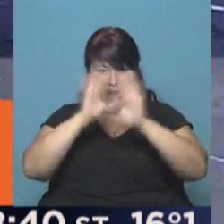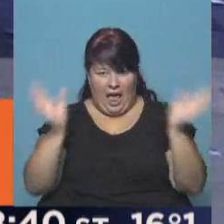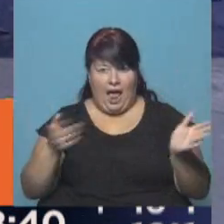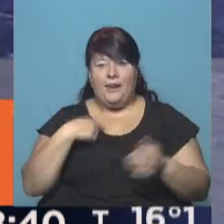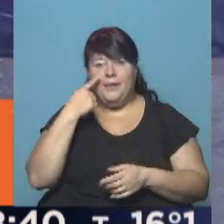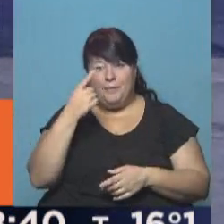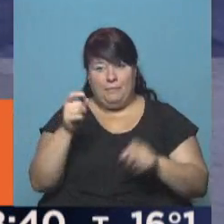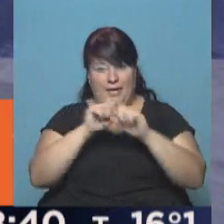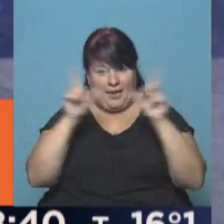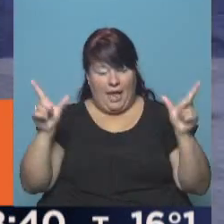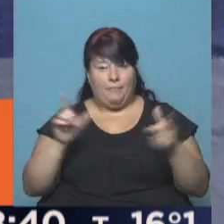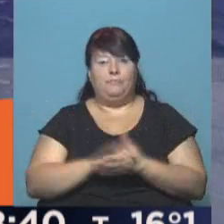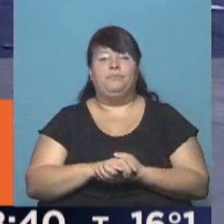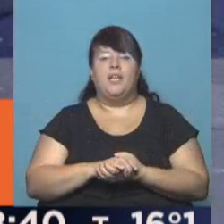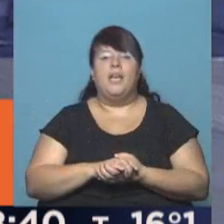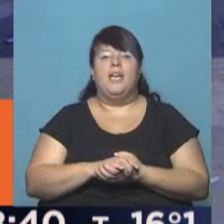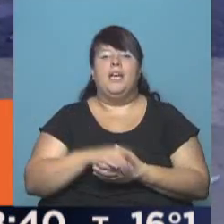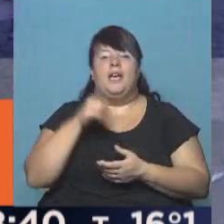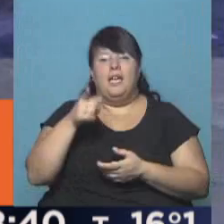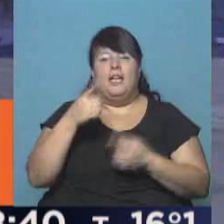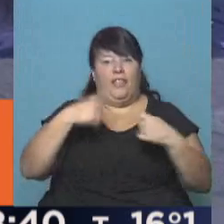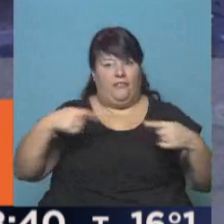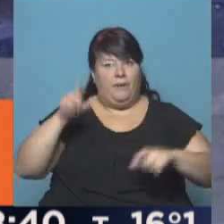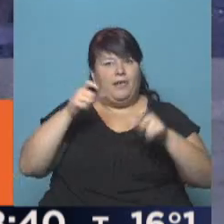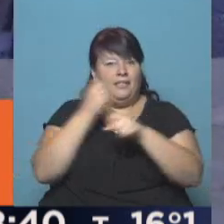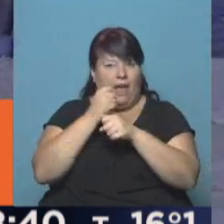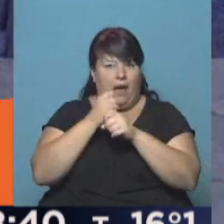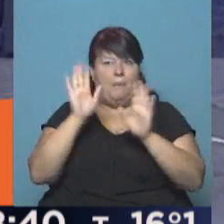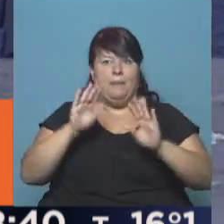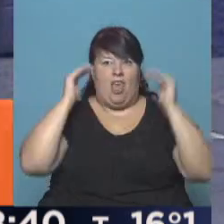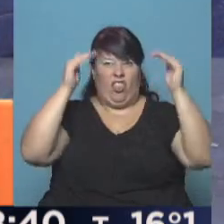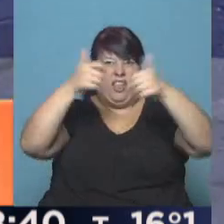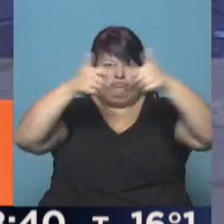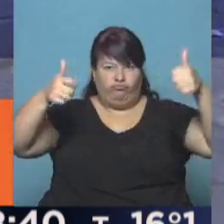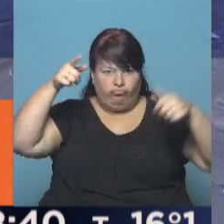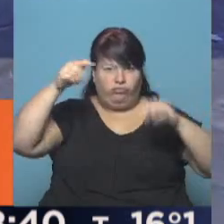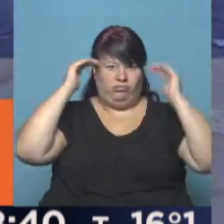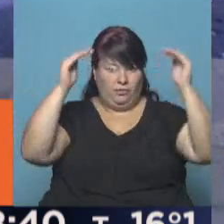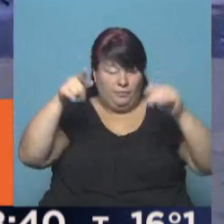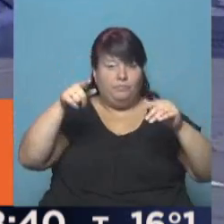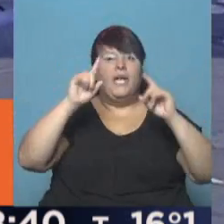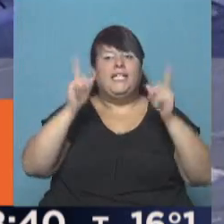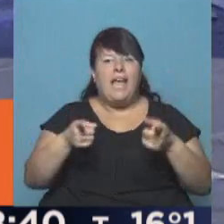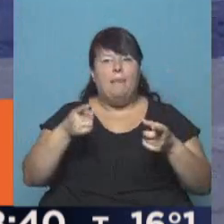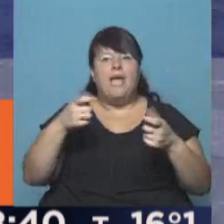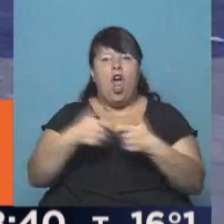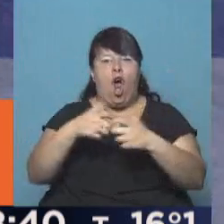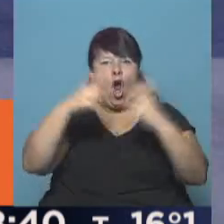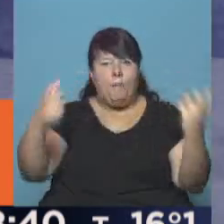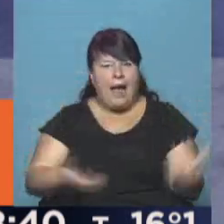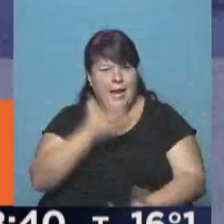lo veíamos en la imagen de nuestra cámara así son varios los trabajadores apostados en el techo de esta planta y también están quemando neumáticos